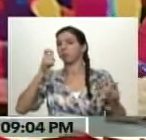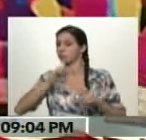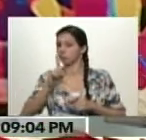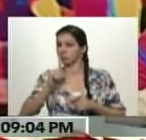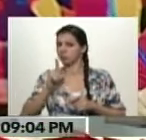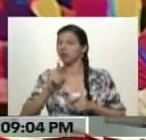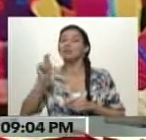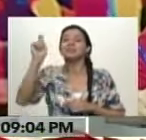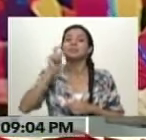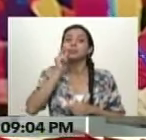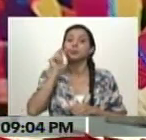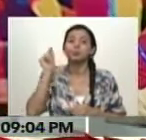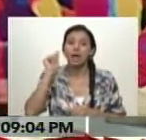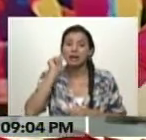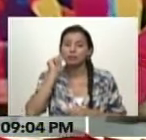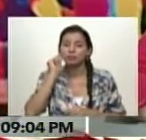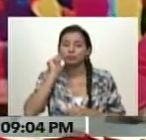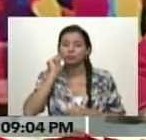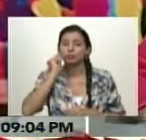Diputados del Bloque de la Patria